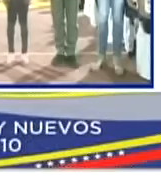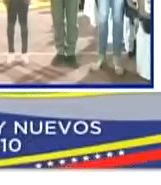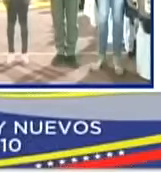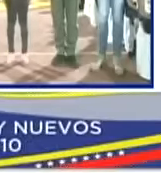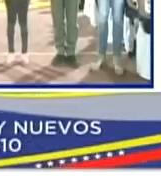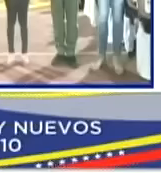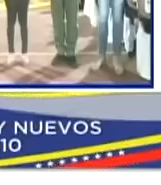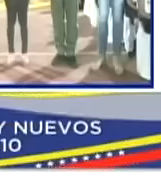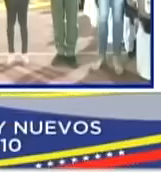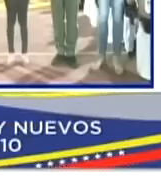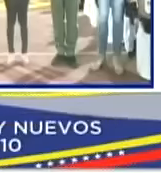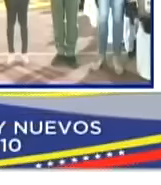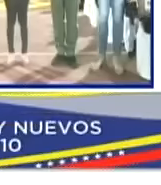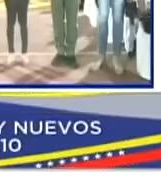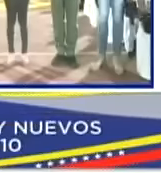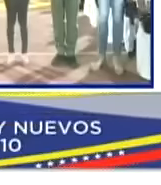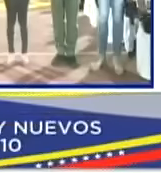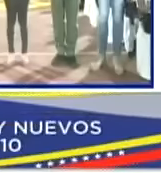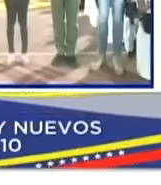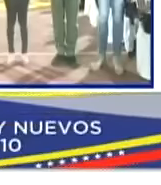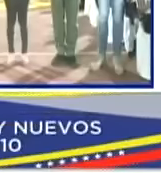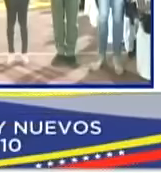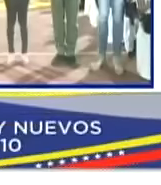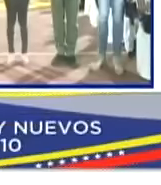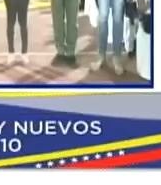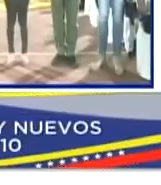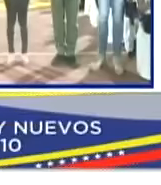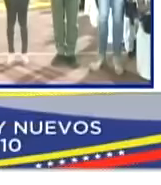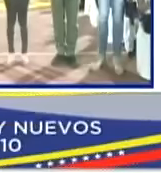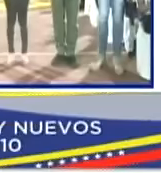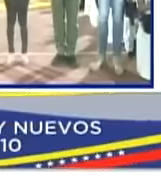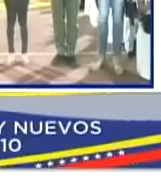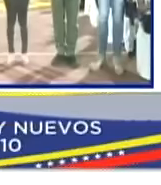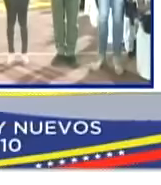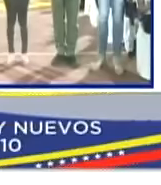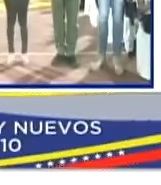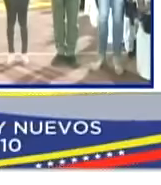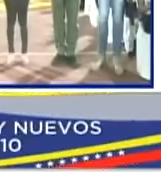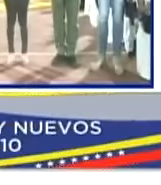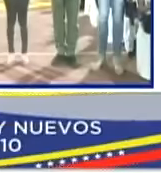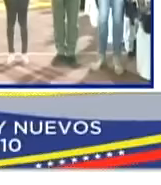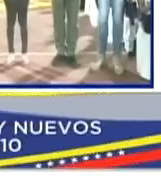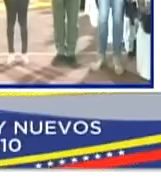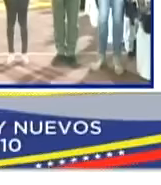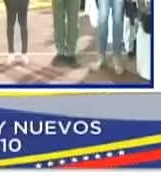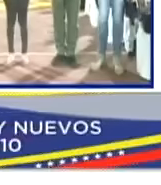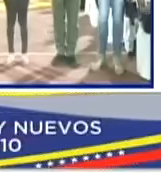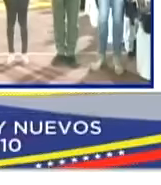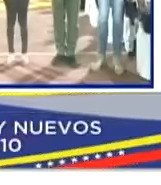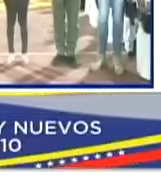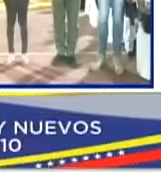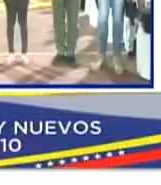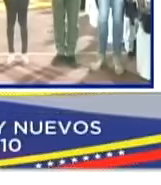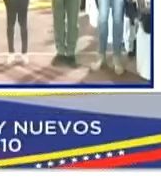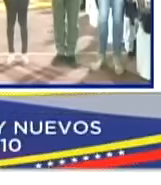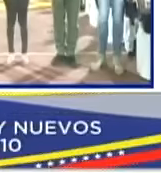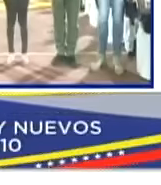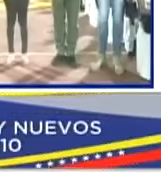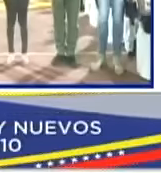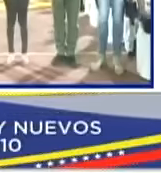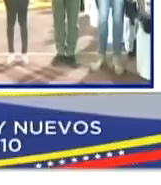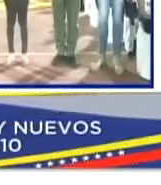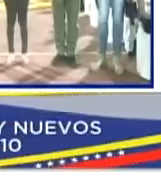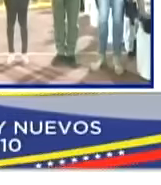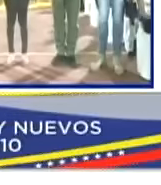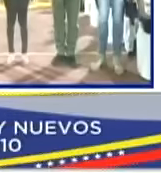apellido. Nadie es nadie. Este pueblo está consciente, es dueño de su destino y nada ni